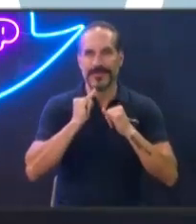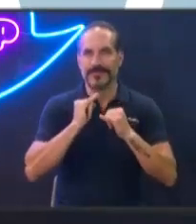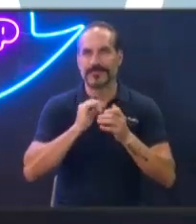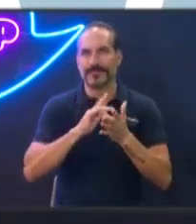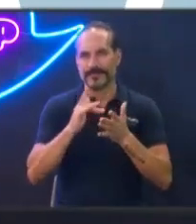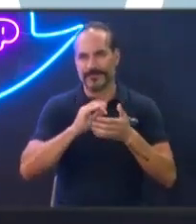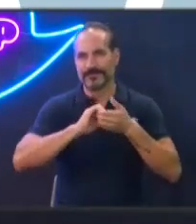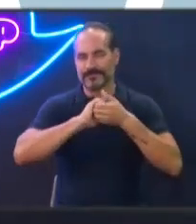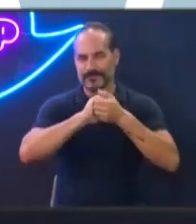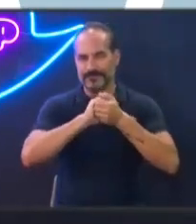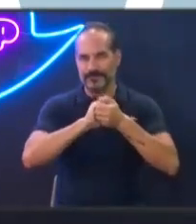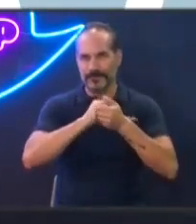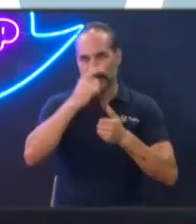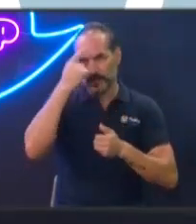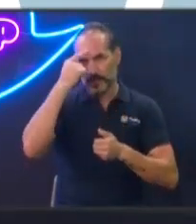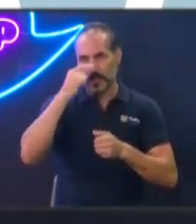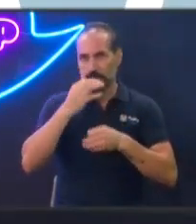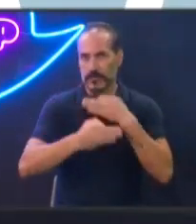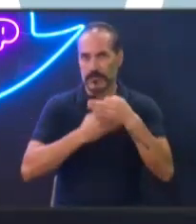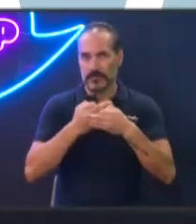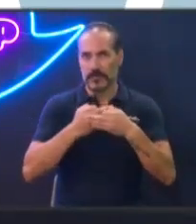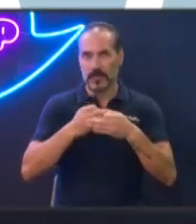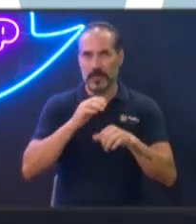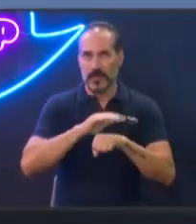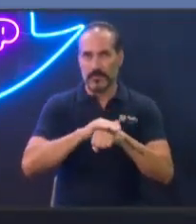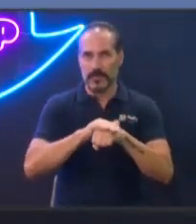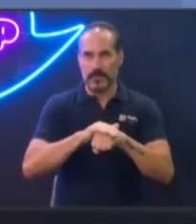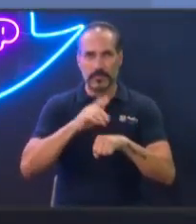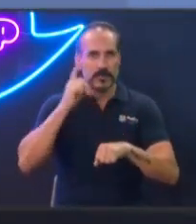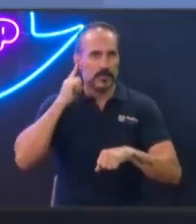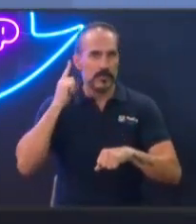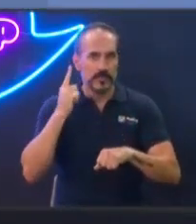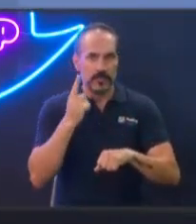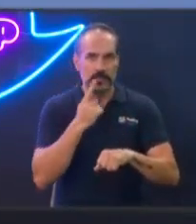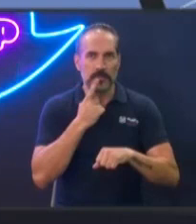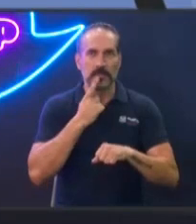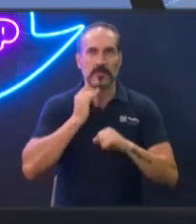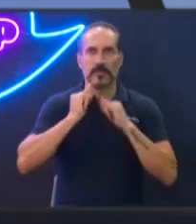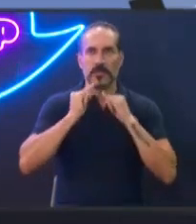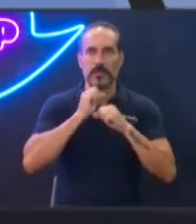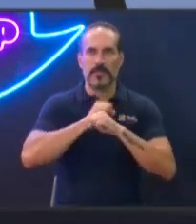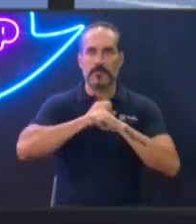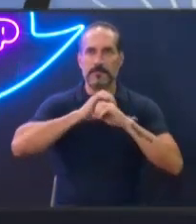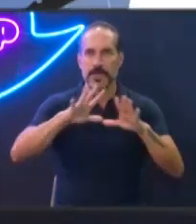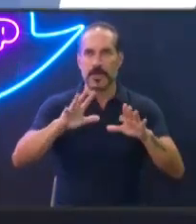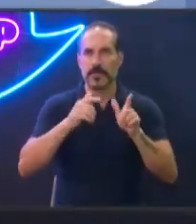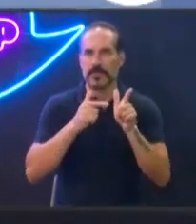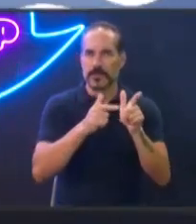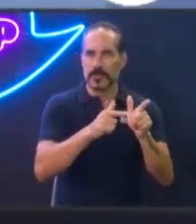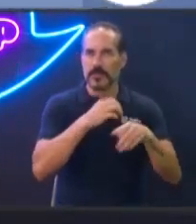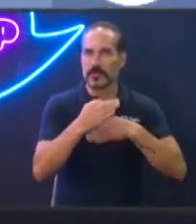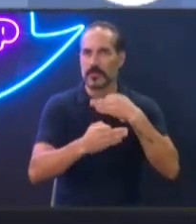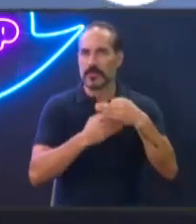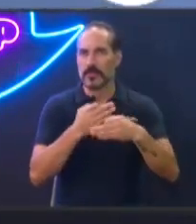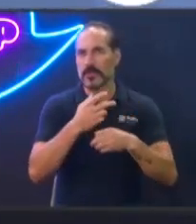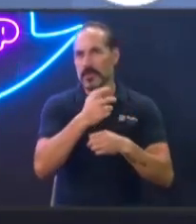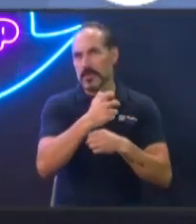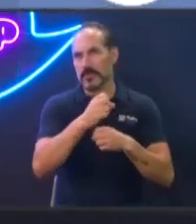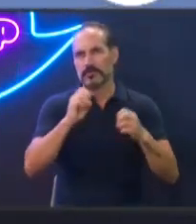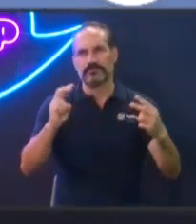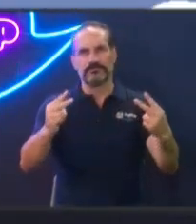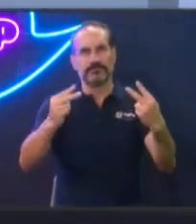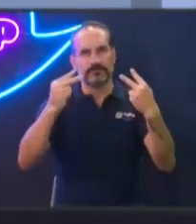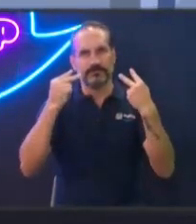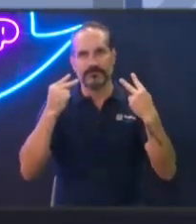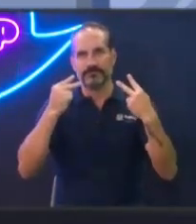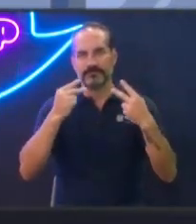eh llegar también a nuestros amigos de la comunidad sorda que siguen estas transmisiones y pues eh